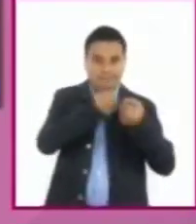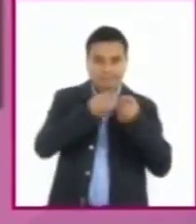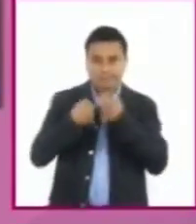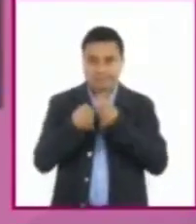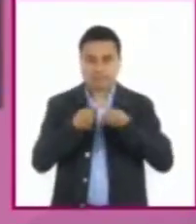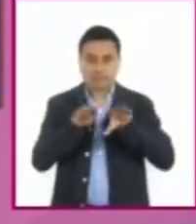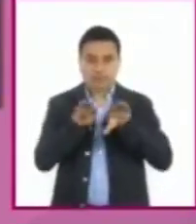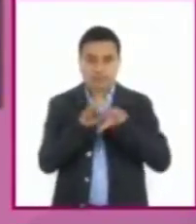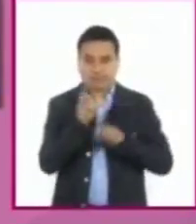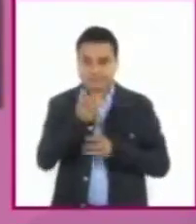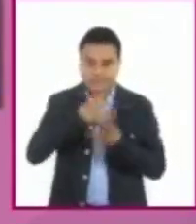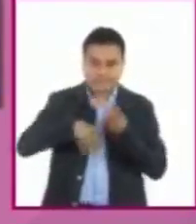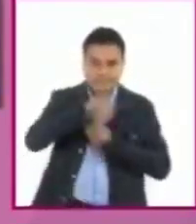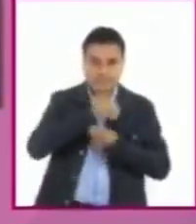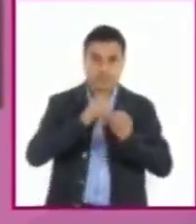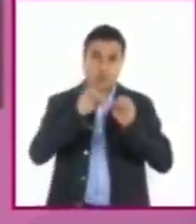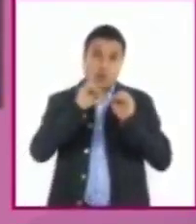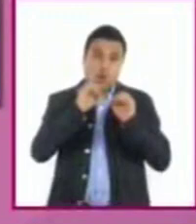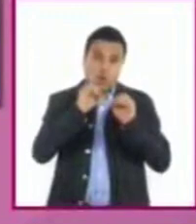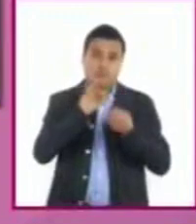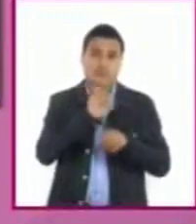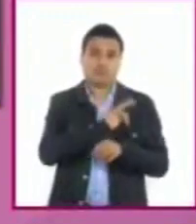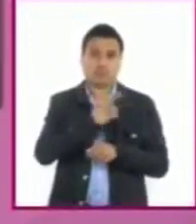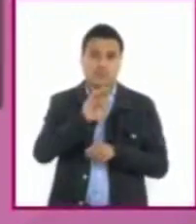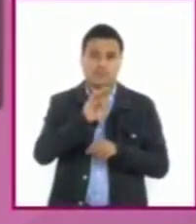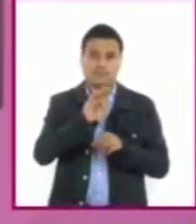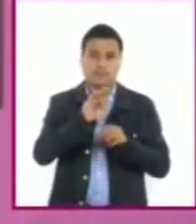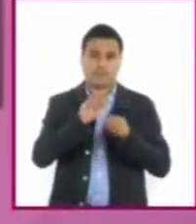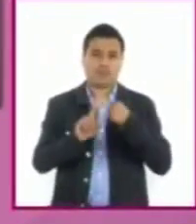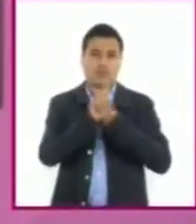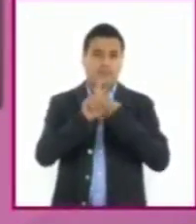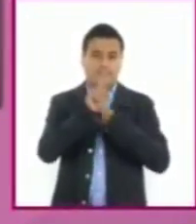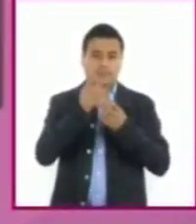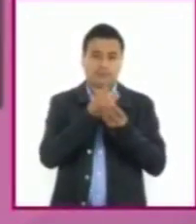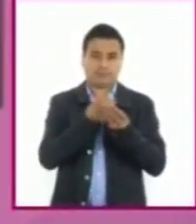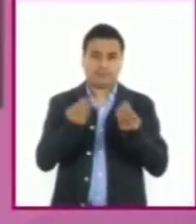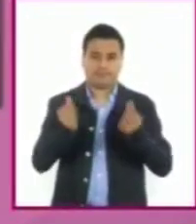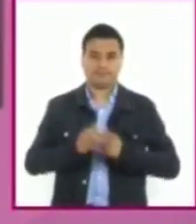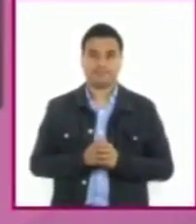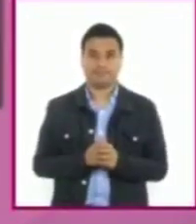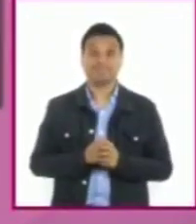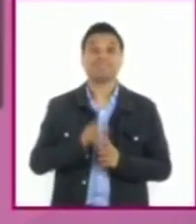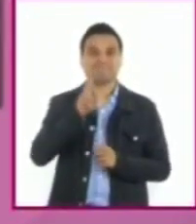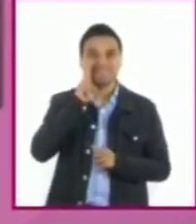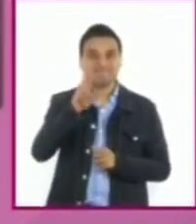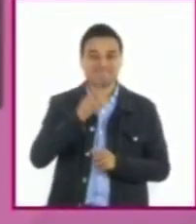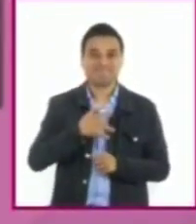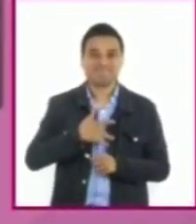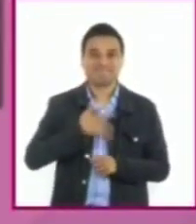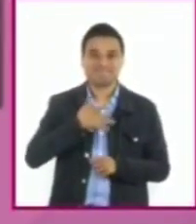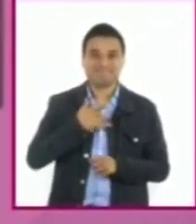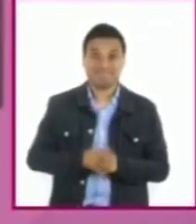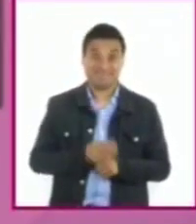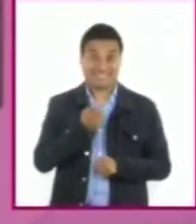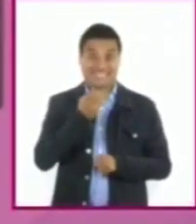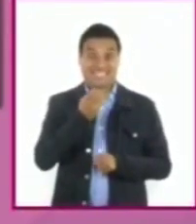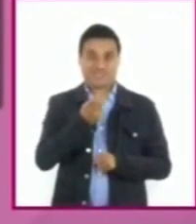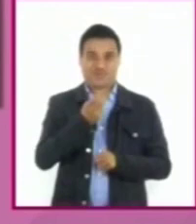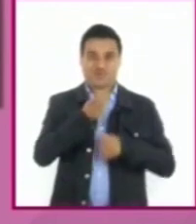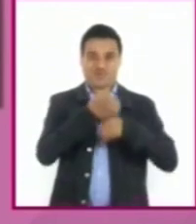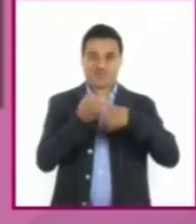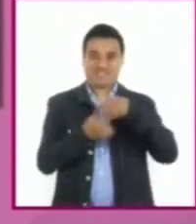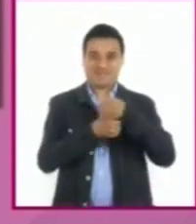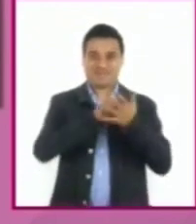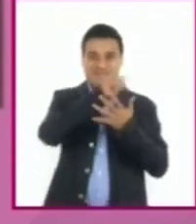o para resolver conflictos bélicos. ¿Qué te pareció, Edmundo? Esos son los componentes que puedes identificar